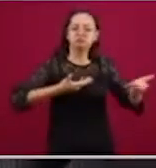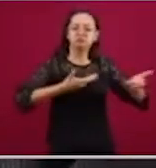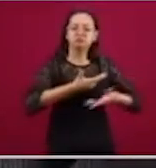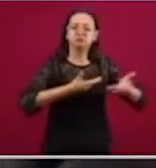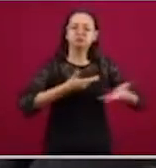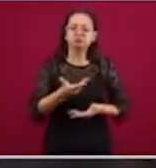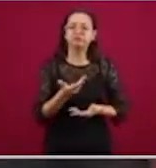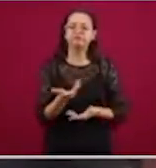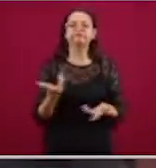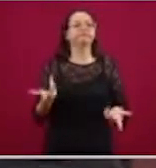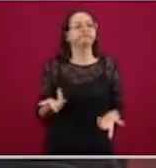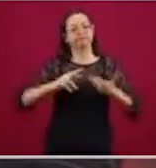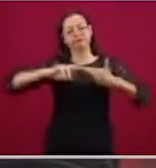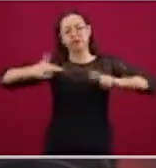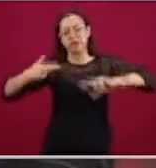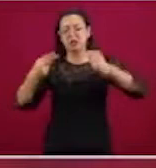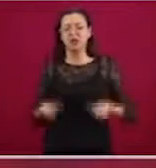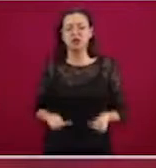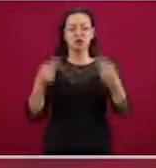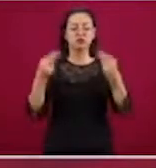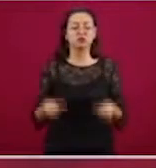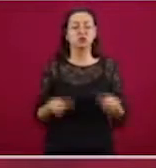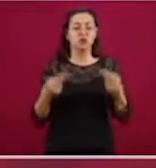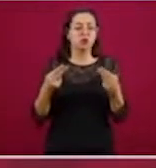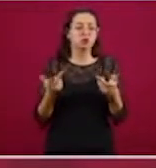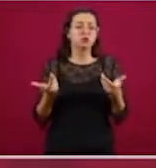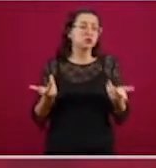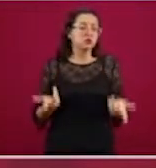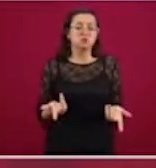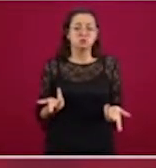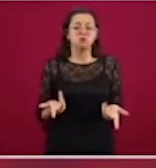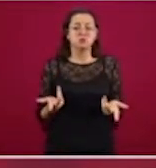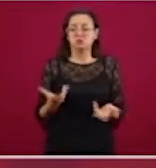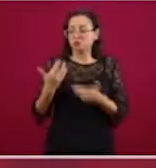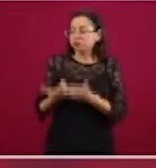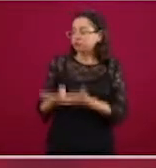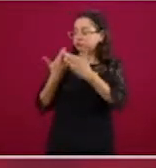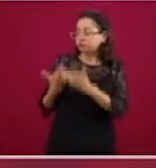tenemos en nuestra relación comercial un superávit